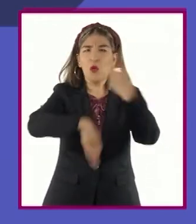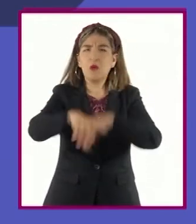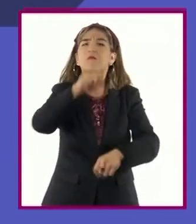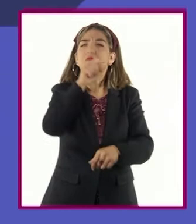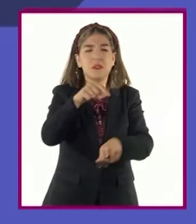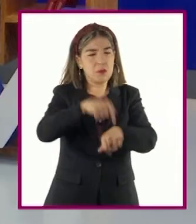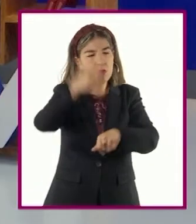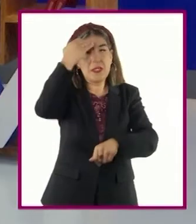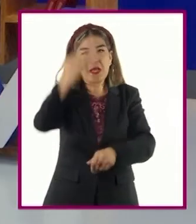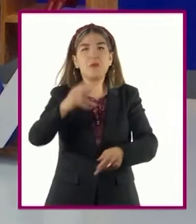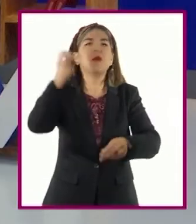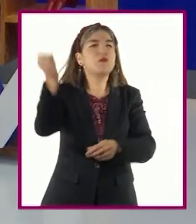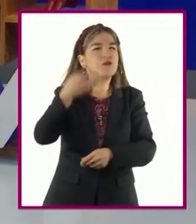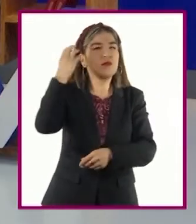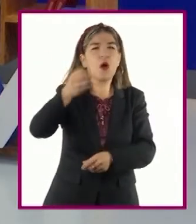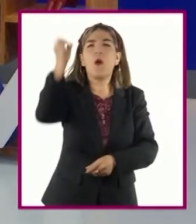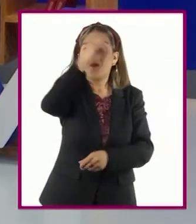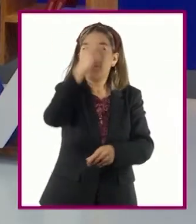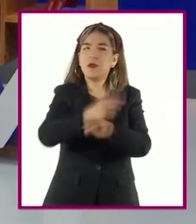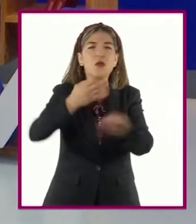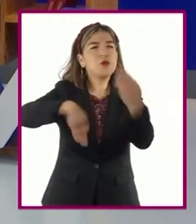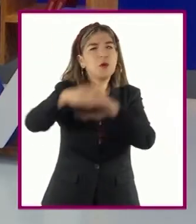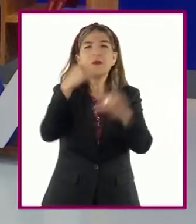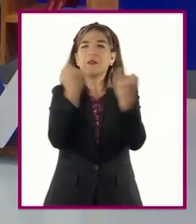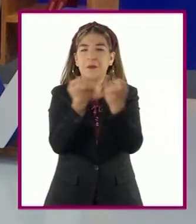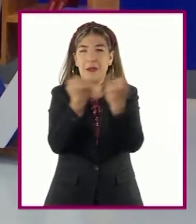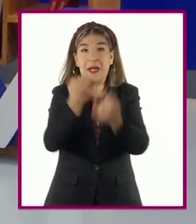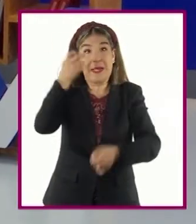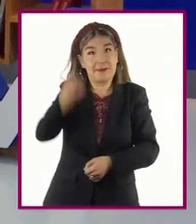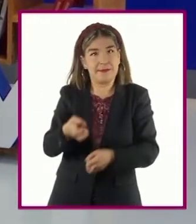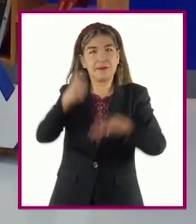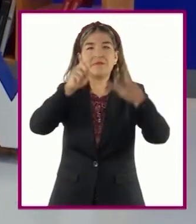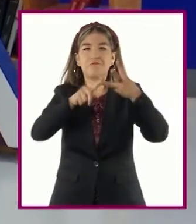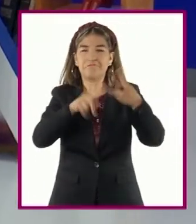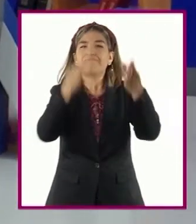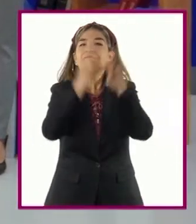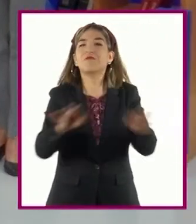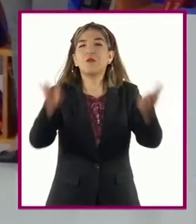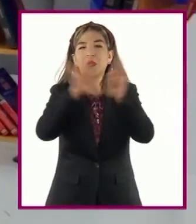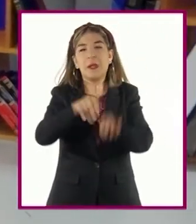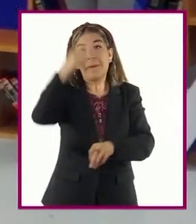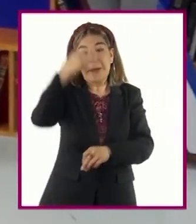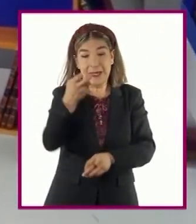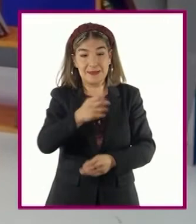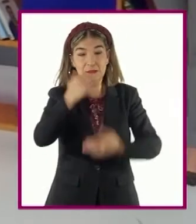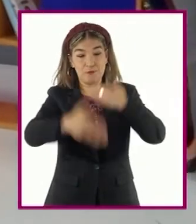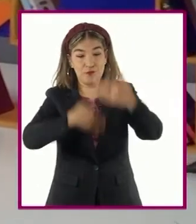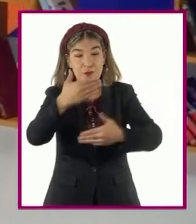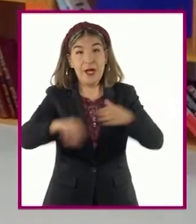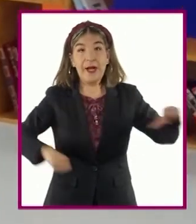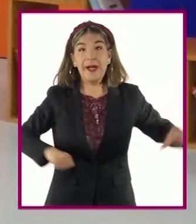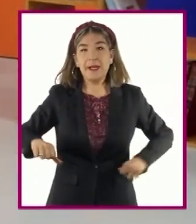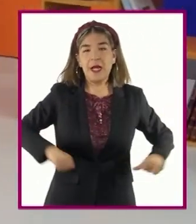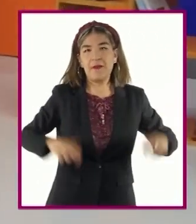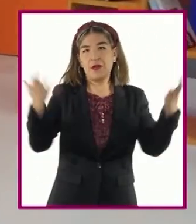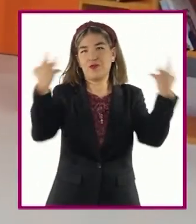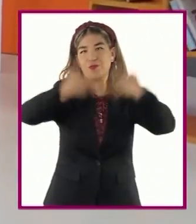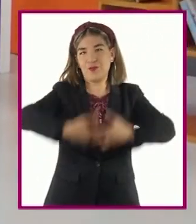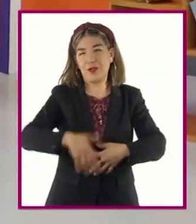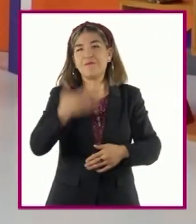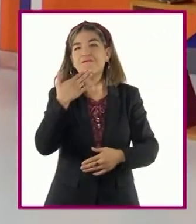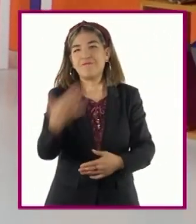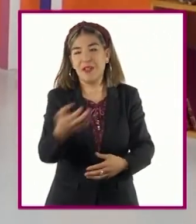hablar. Este punto es importante, pues es la base para que el desarrollo de la misma se lleve a cabo